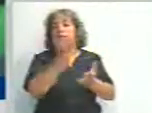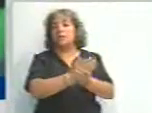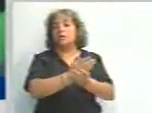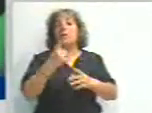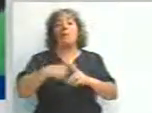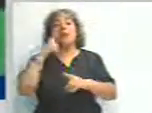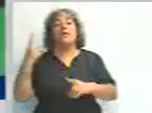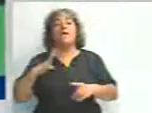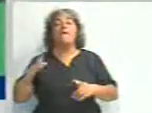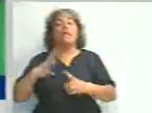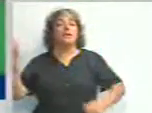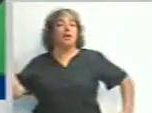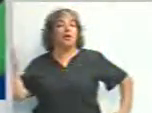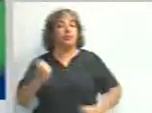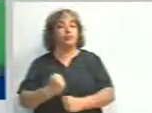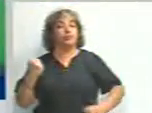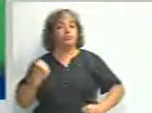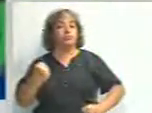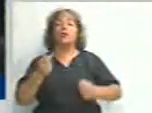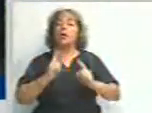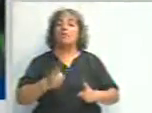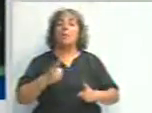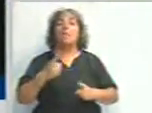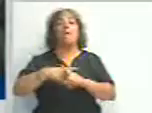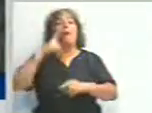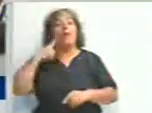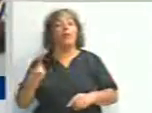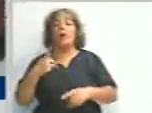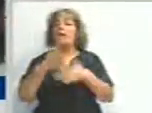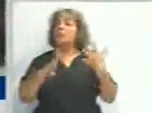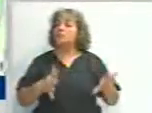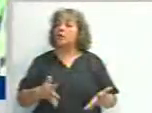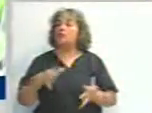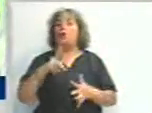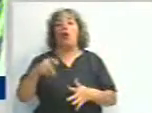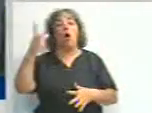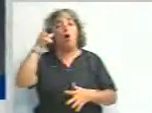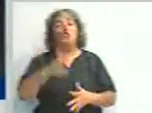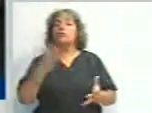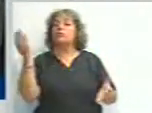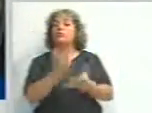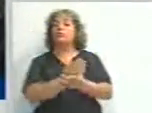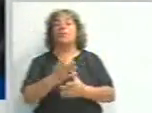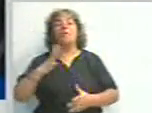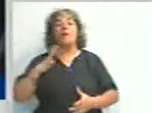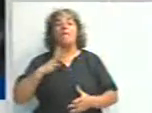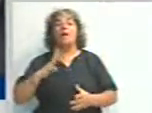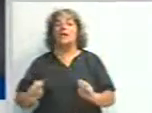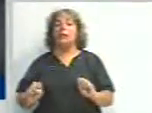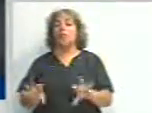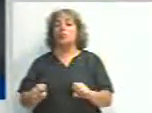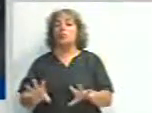falta de uso de cinturón, por día se están haciendo alrededor de 8 infracciones por falta de